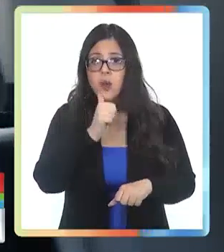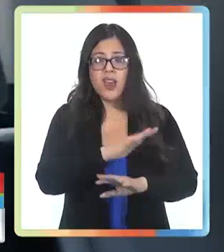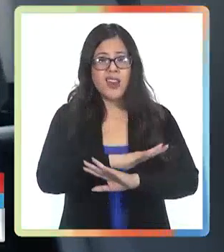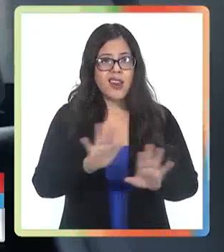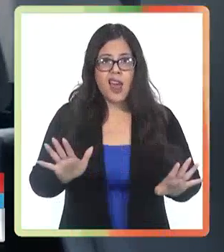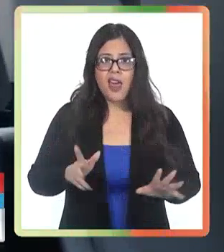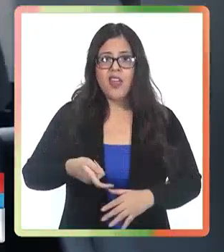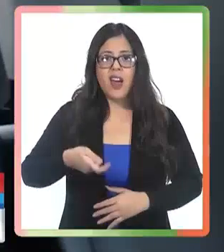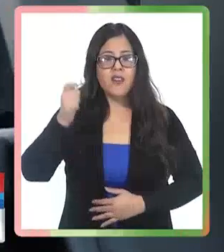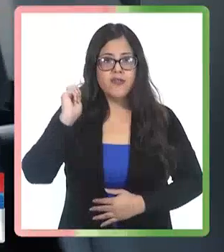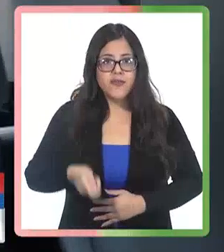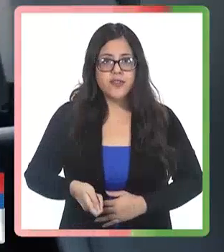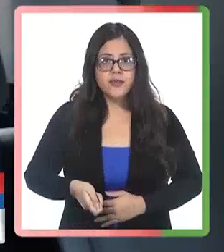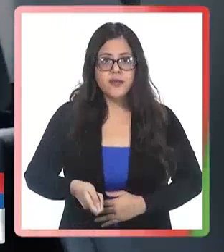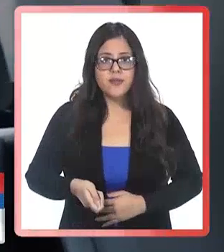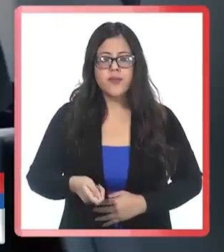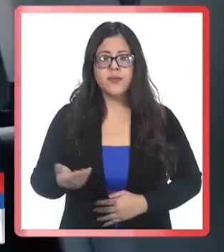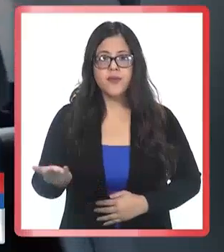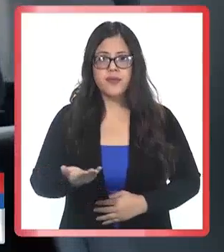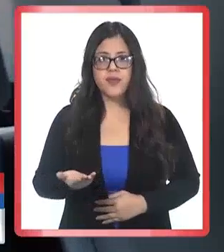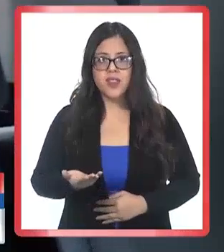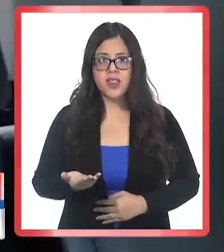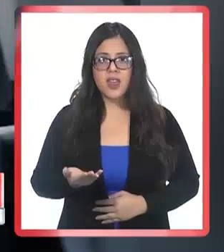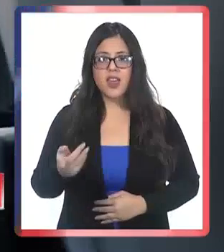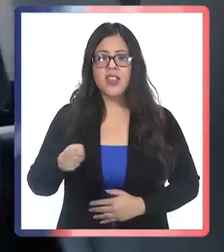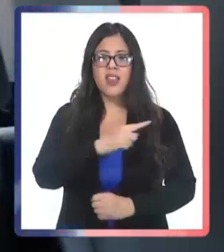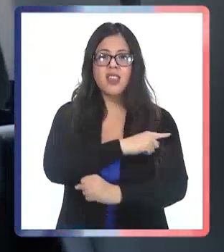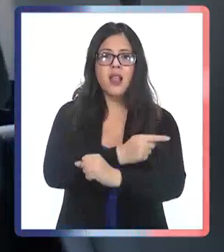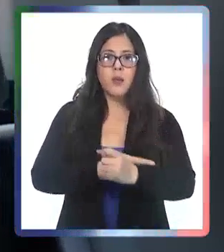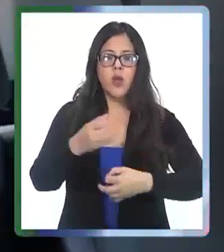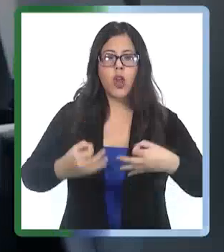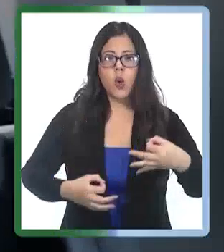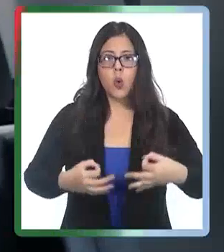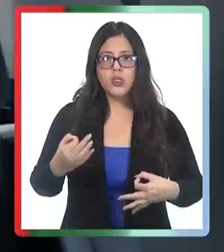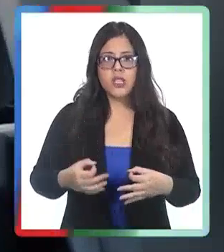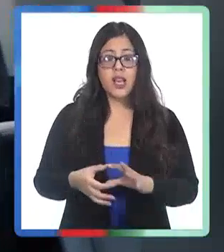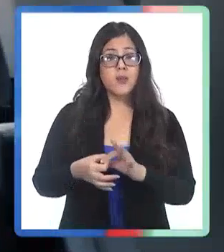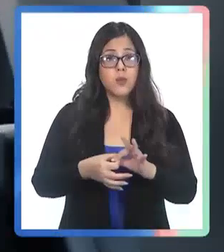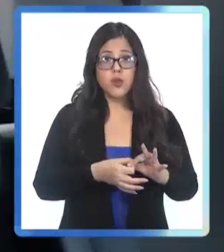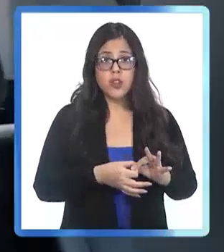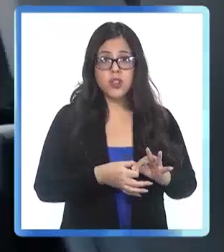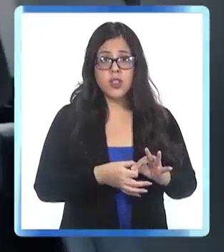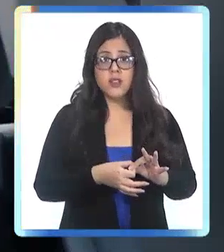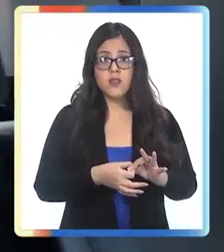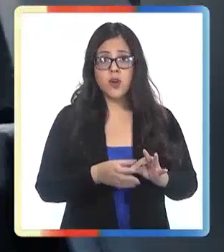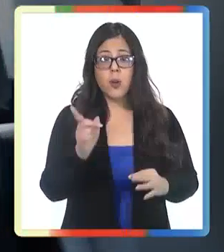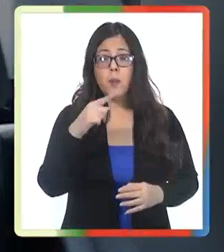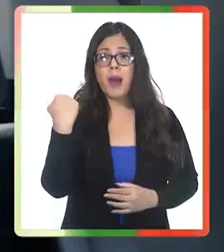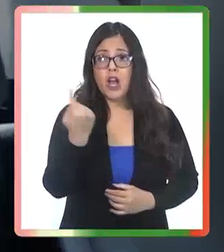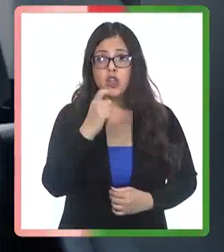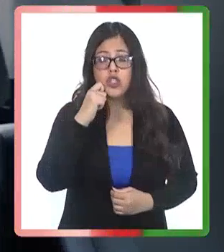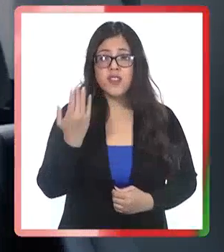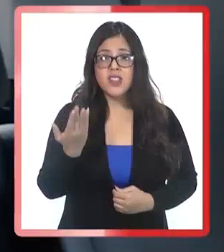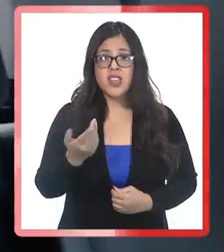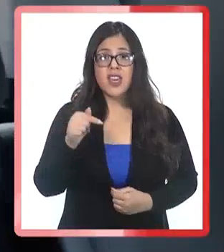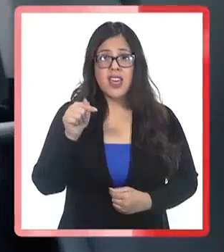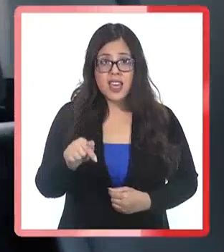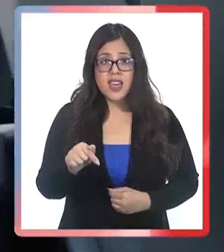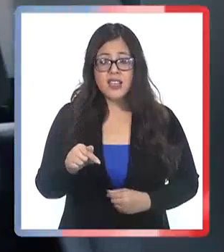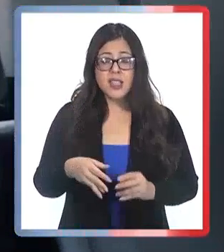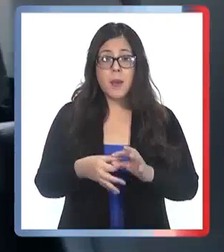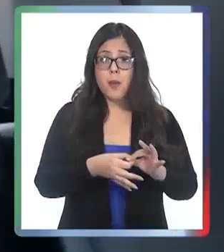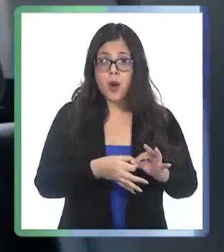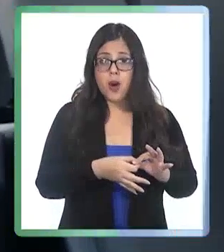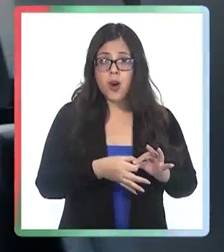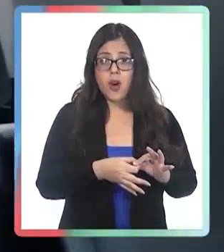ningún fallo definitivo por parte del Poder Judicial, razón por la cual nos parece que ese tipo